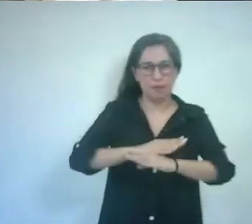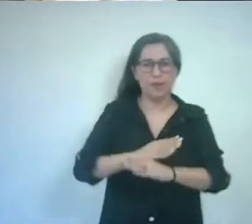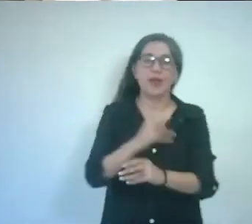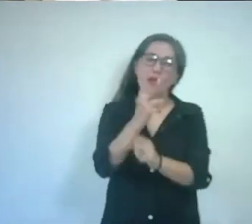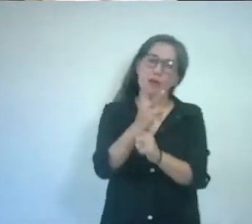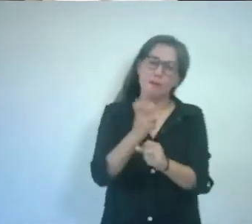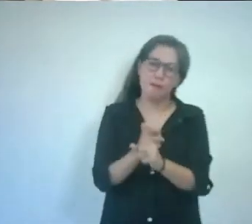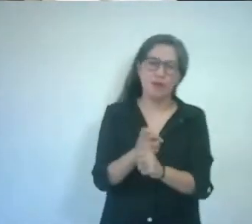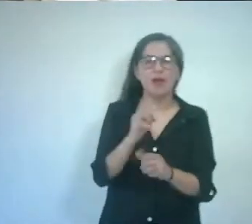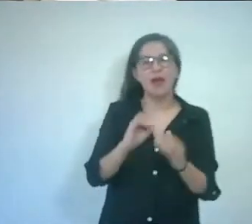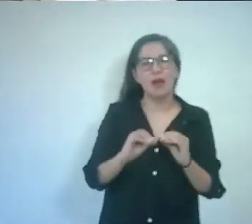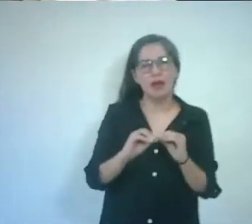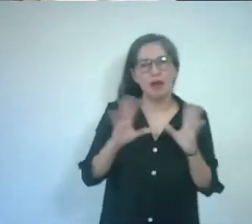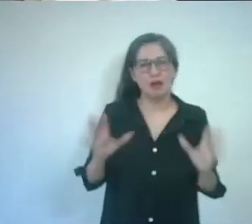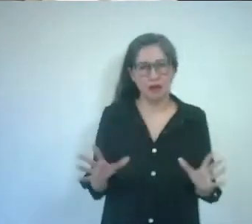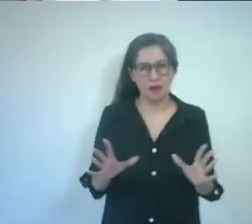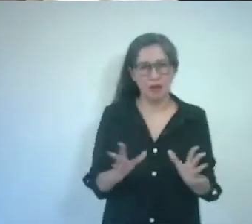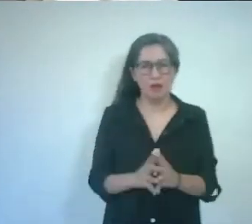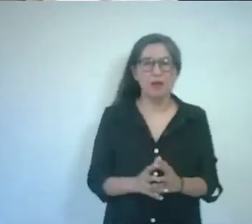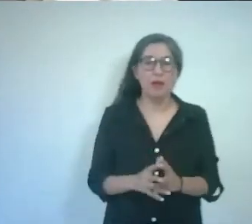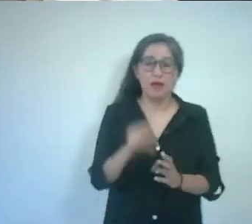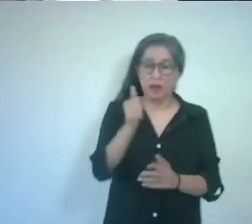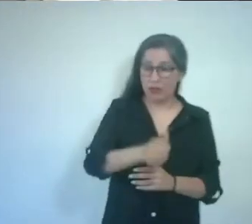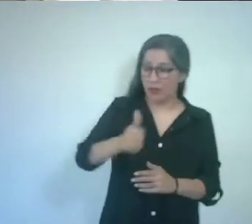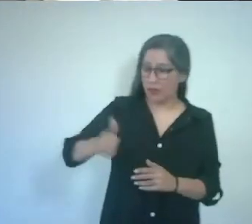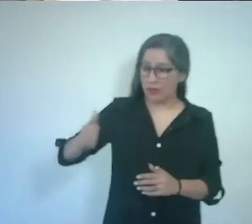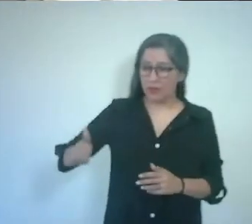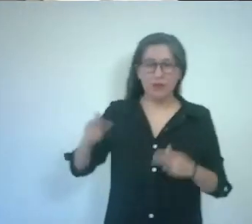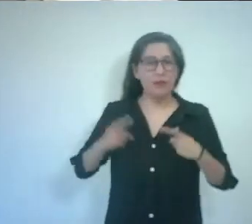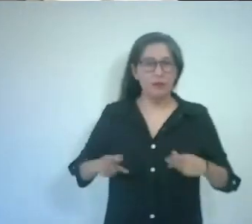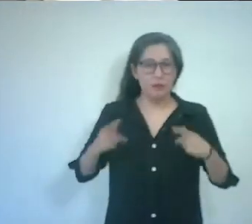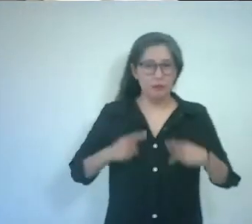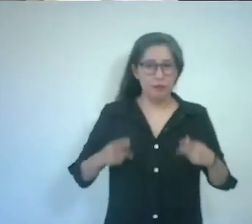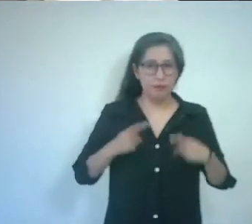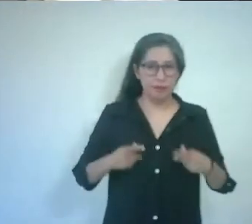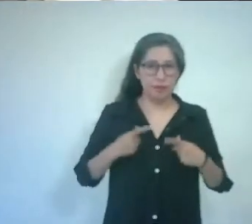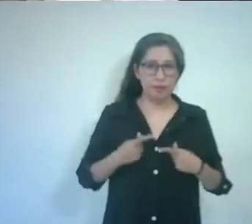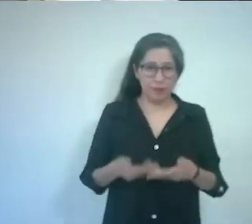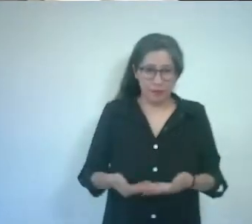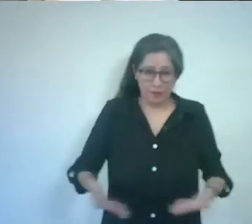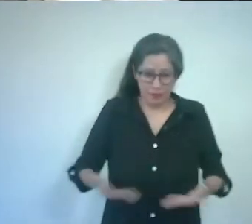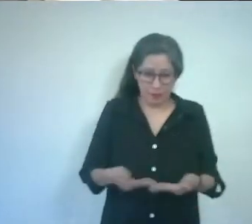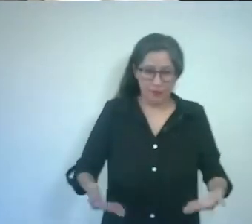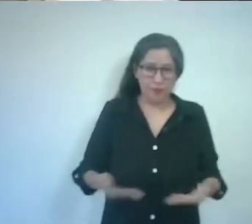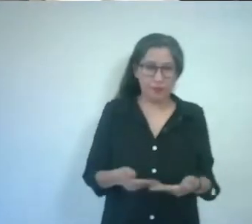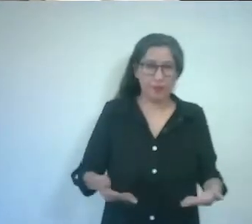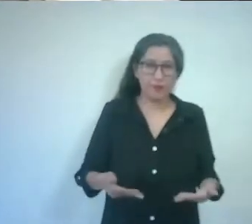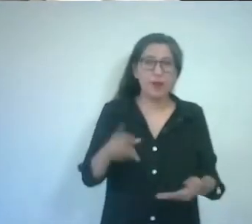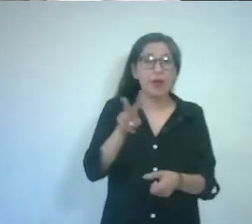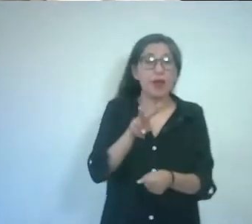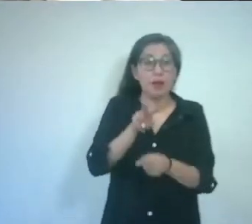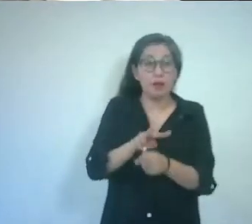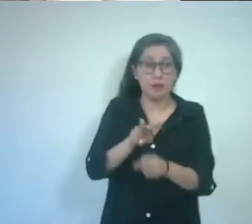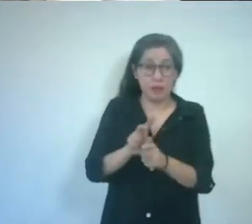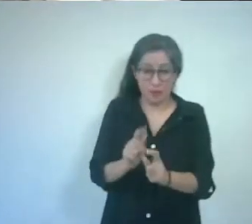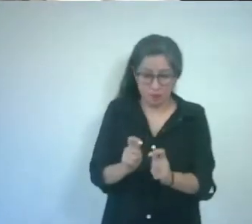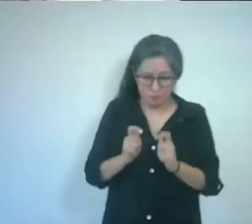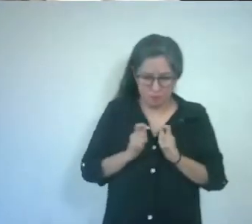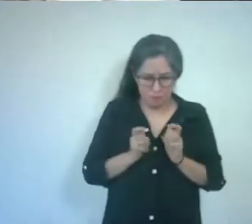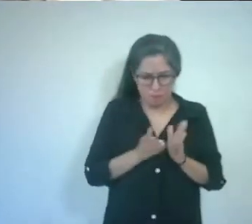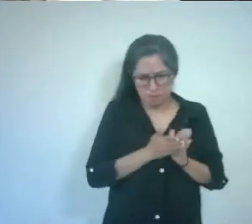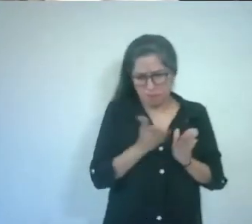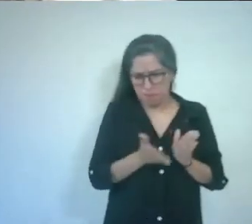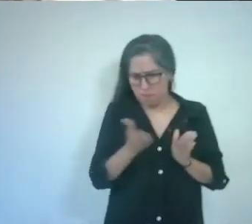Invitamos, por supuesto, a todas y cada una de las personas que nos constituimos como vigilantes y como garantes de este